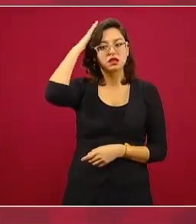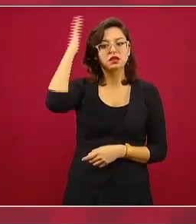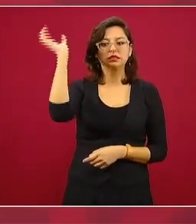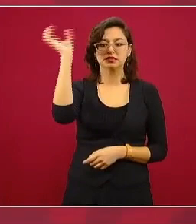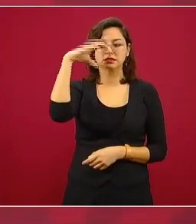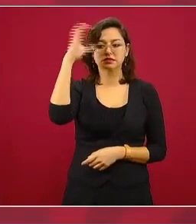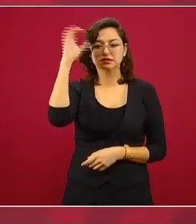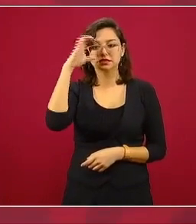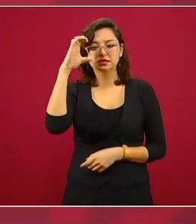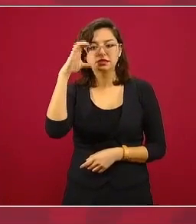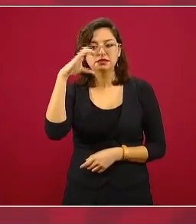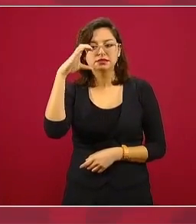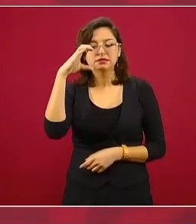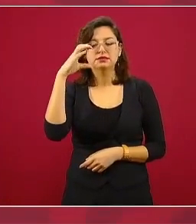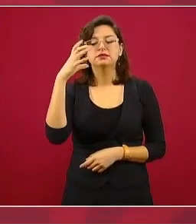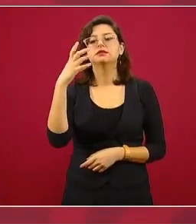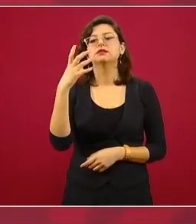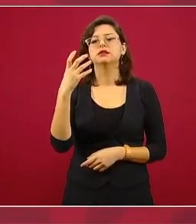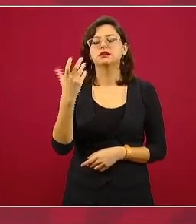incluso